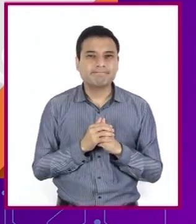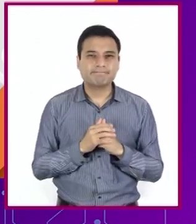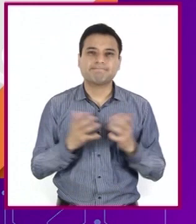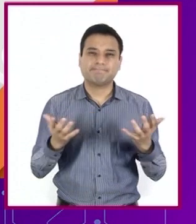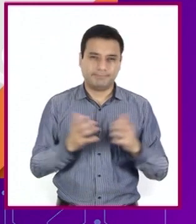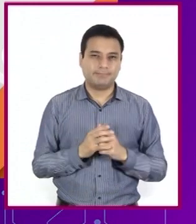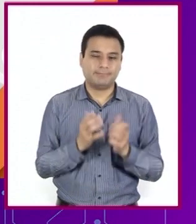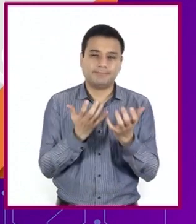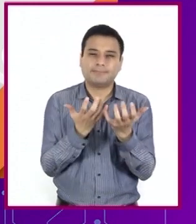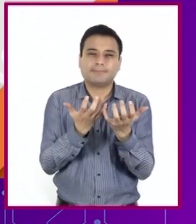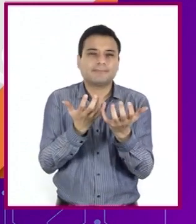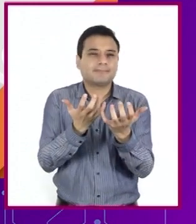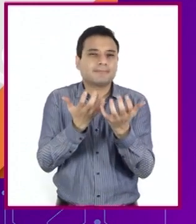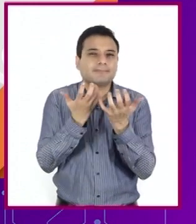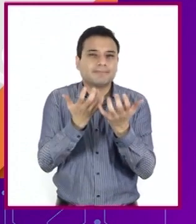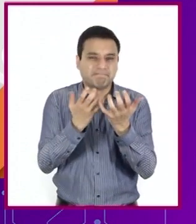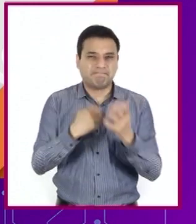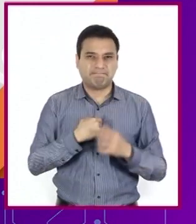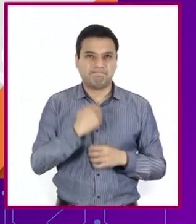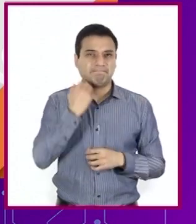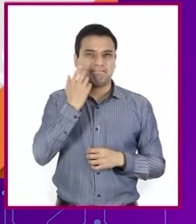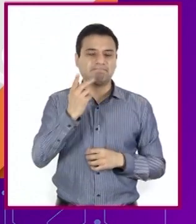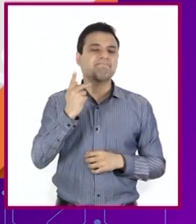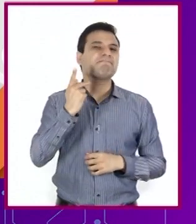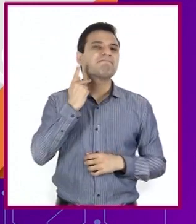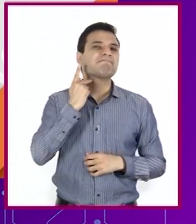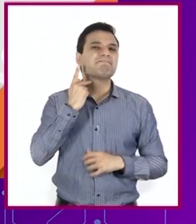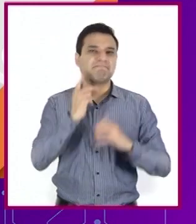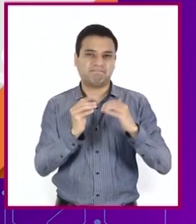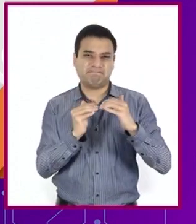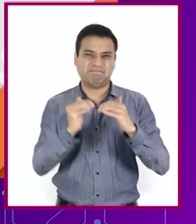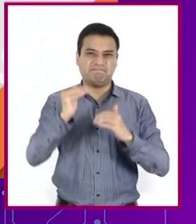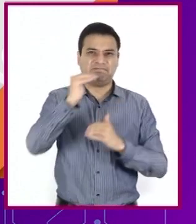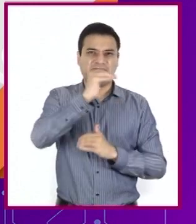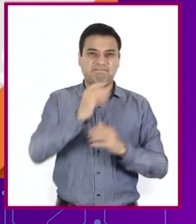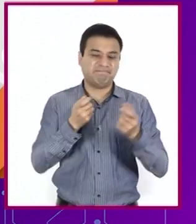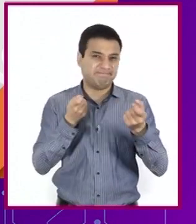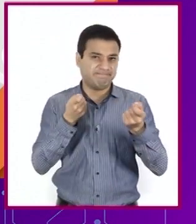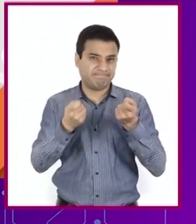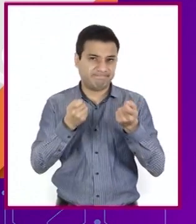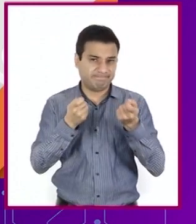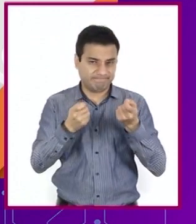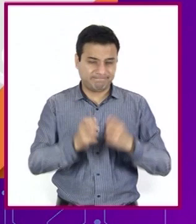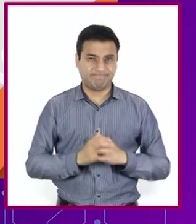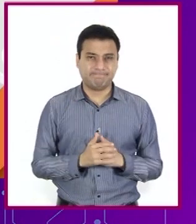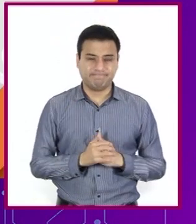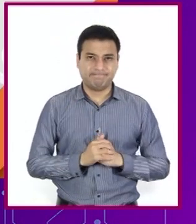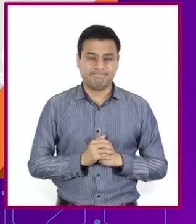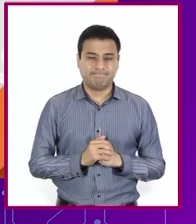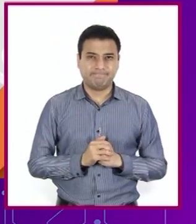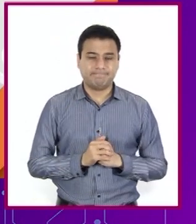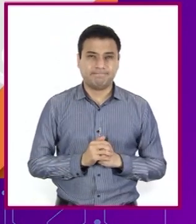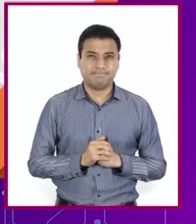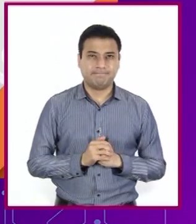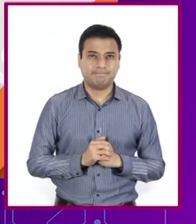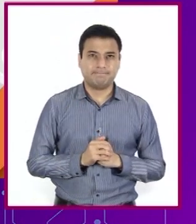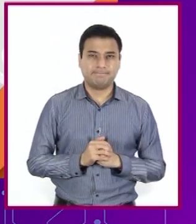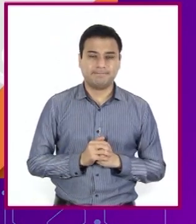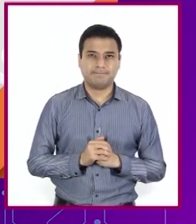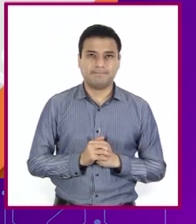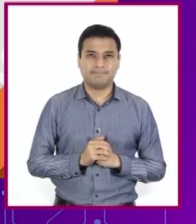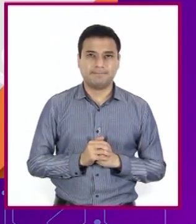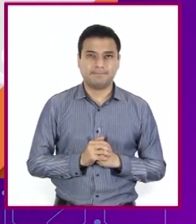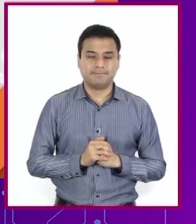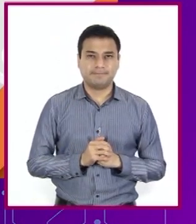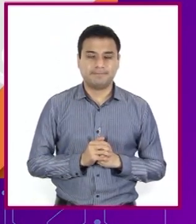deseo de aumentar su poder político a escala internacional. De este modo, se apresuraron